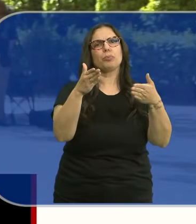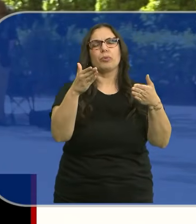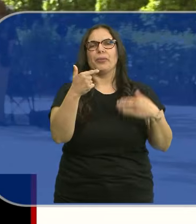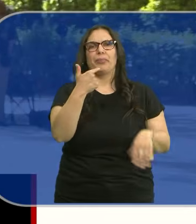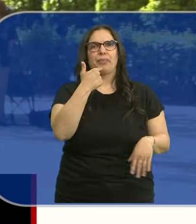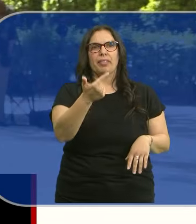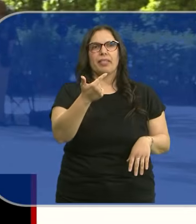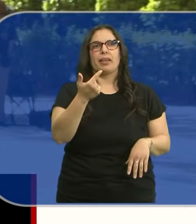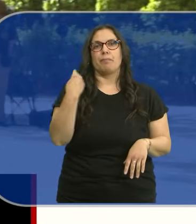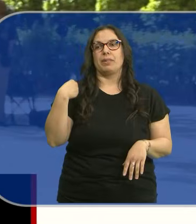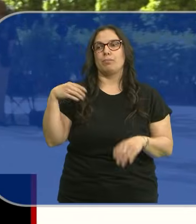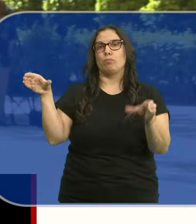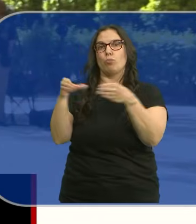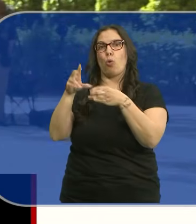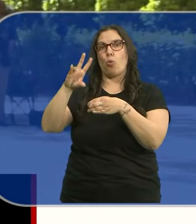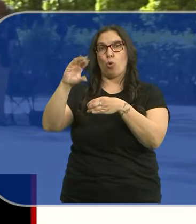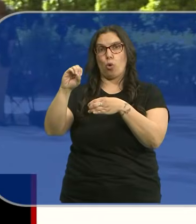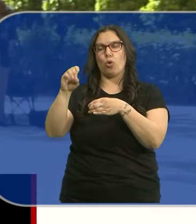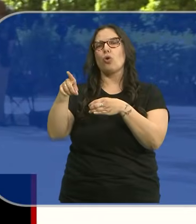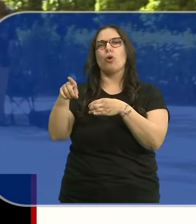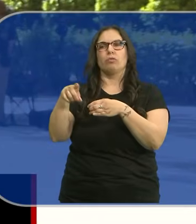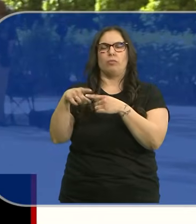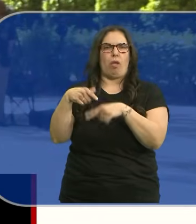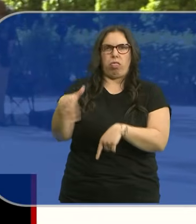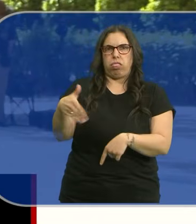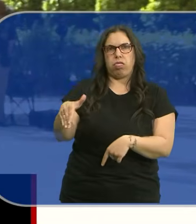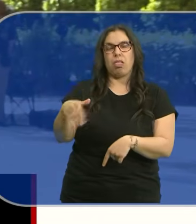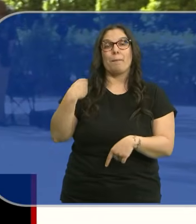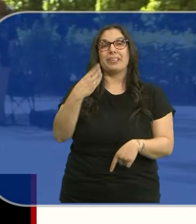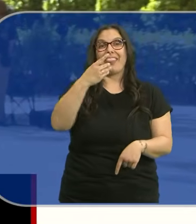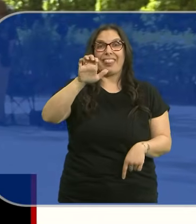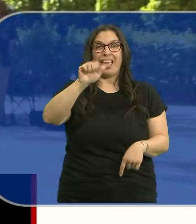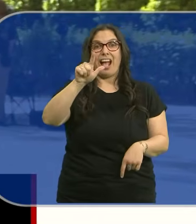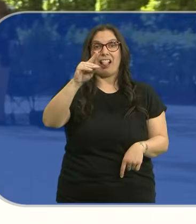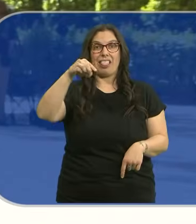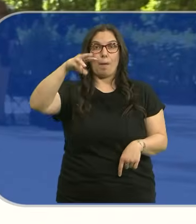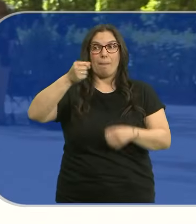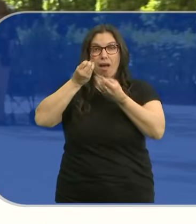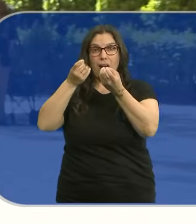en desacreditar a la UCO y desmentir algunas de las informaciones de Víctor de Aldama.